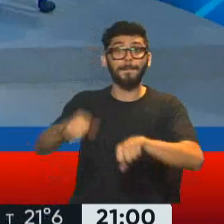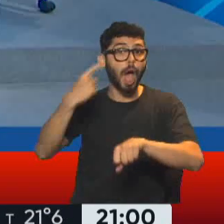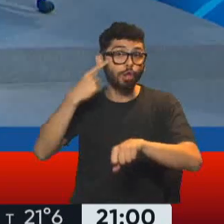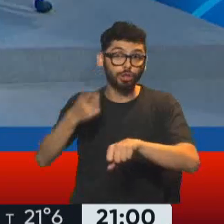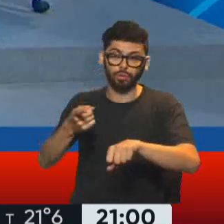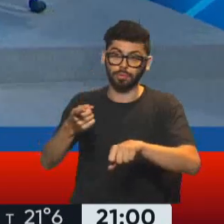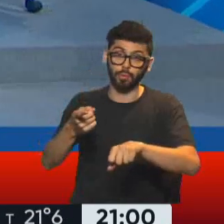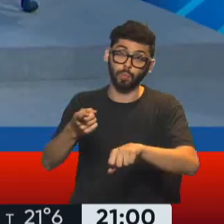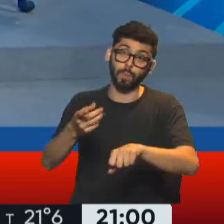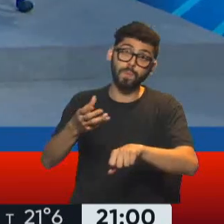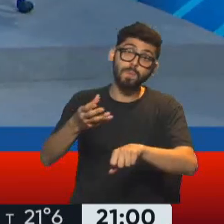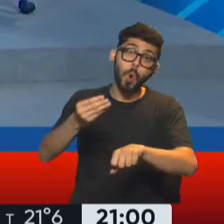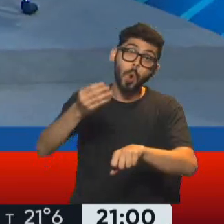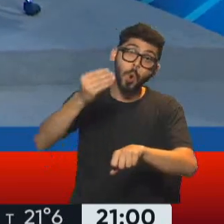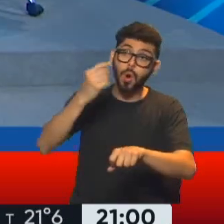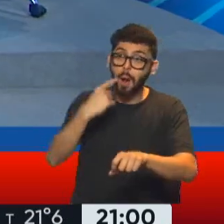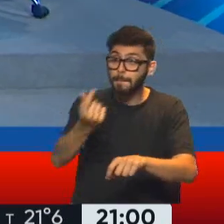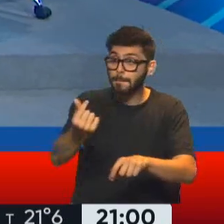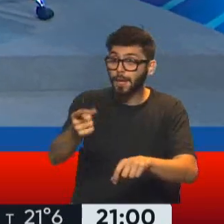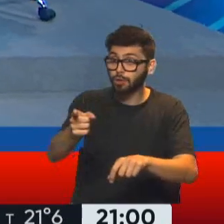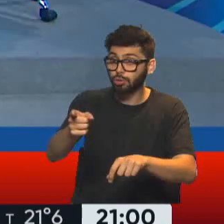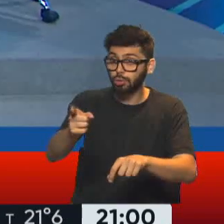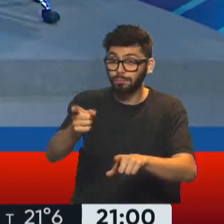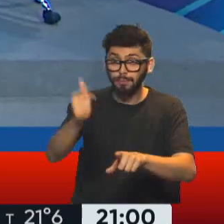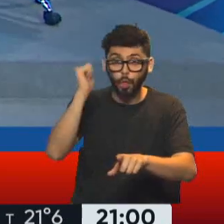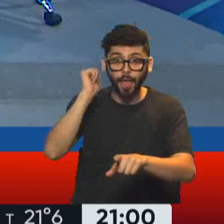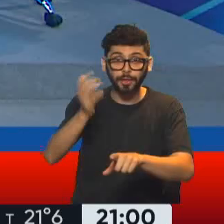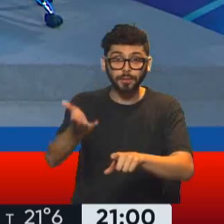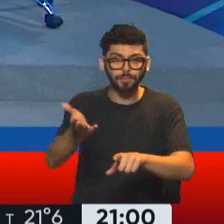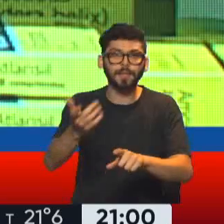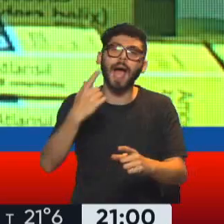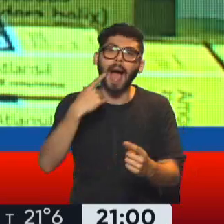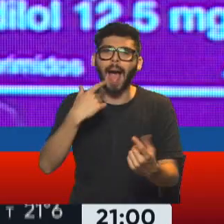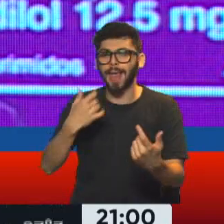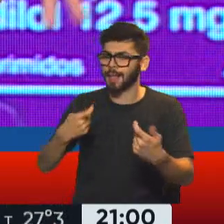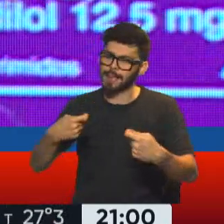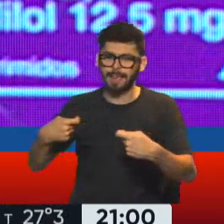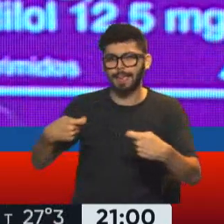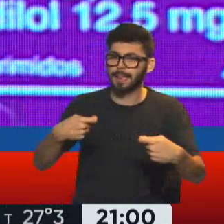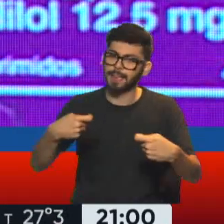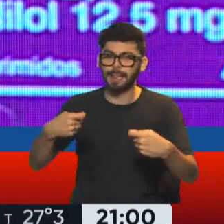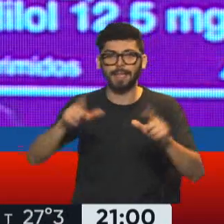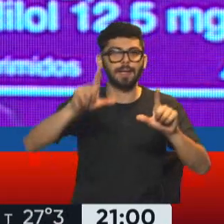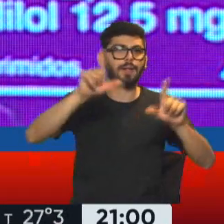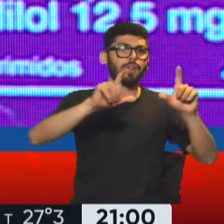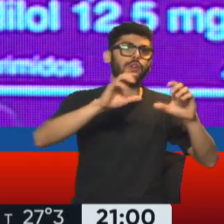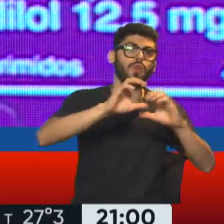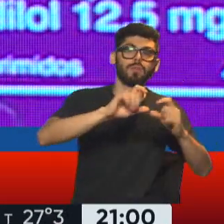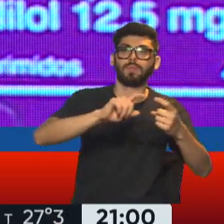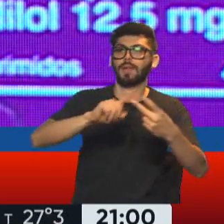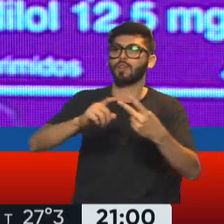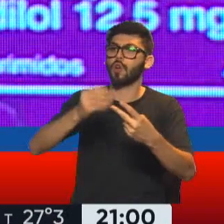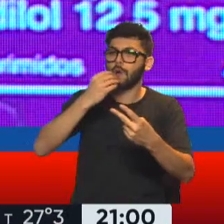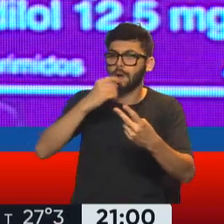encontrás muchas veces con que los precios son los mismos que antes. Hay una pulseada de fondo, ¿no? En esto, en las telecomunicaciones, en los medicamentos, en